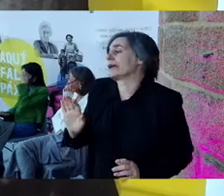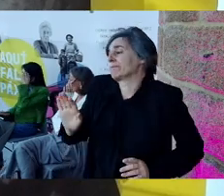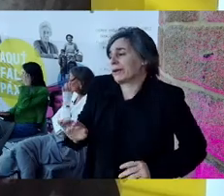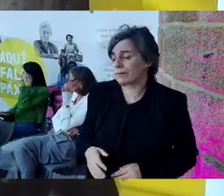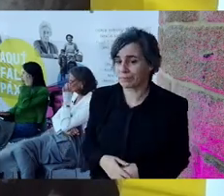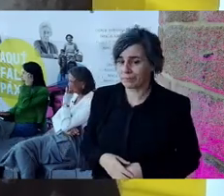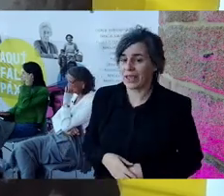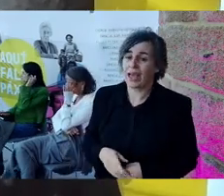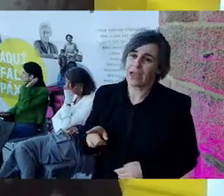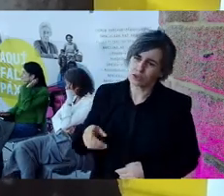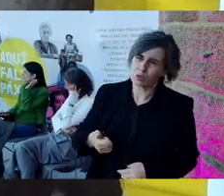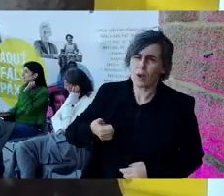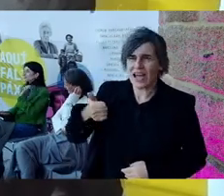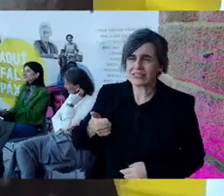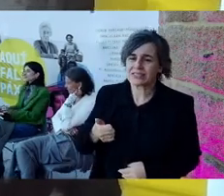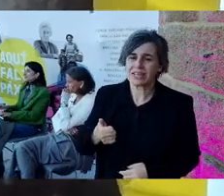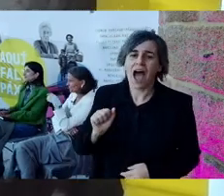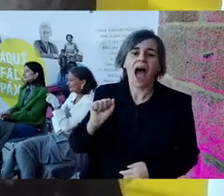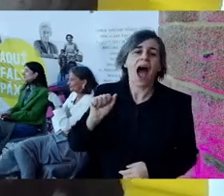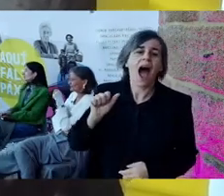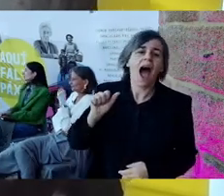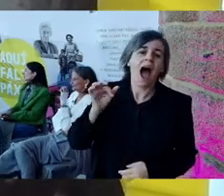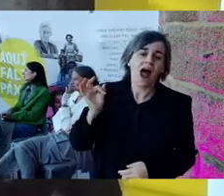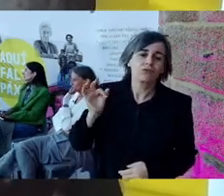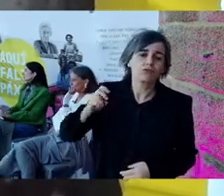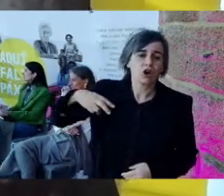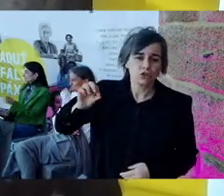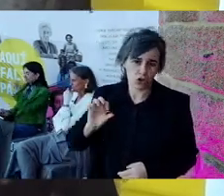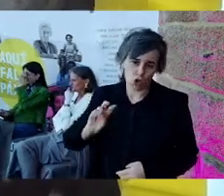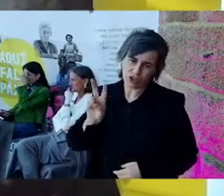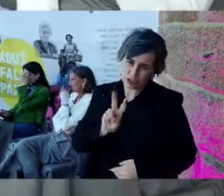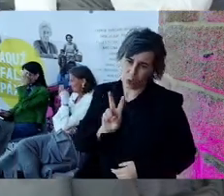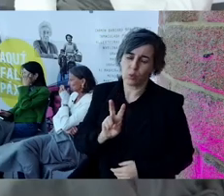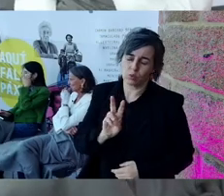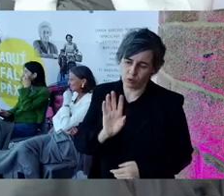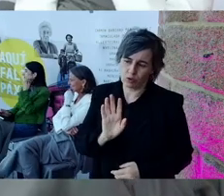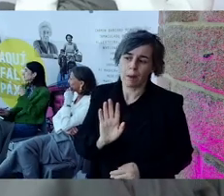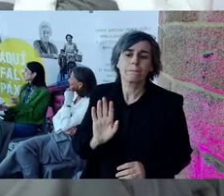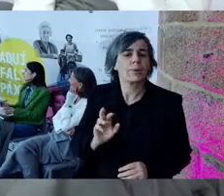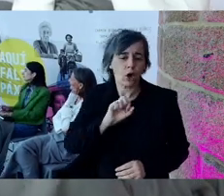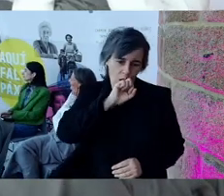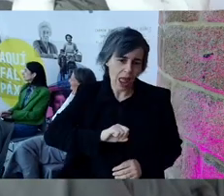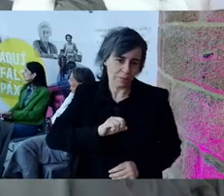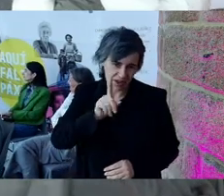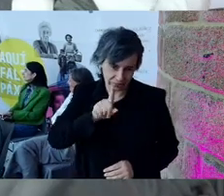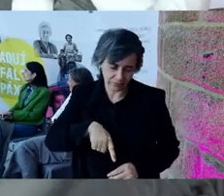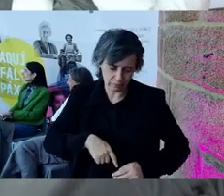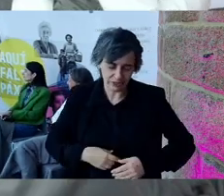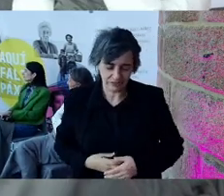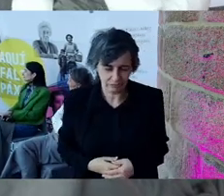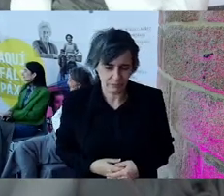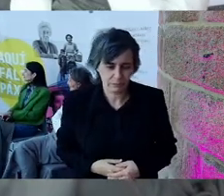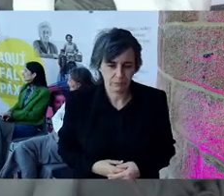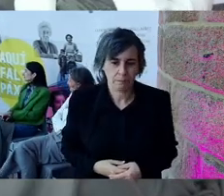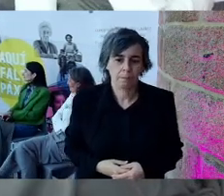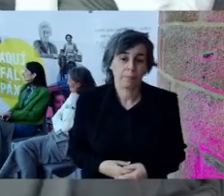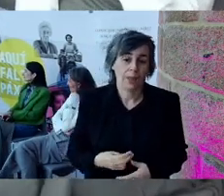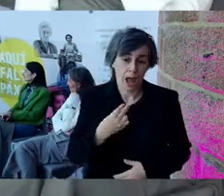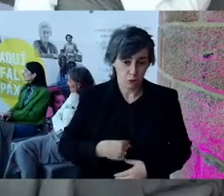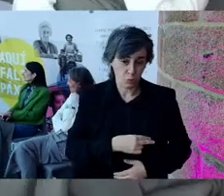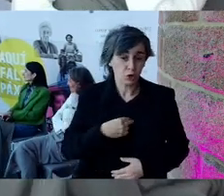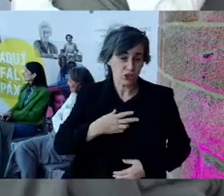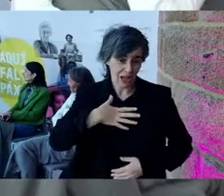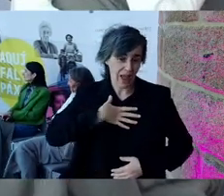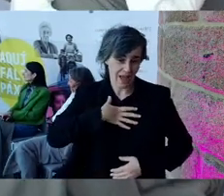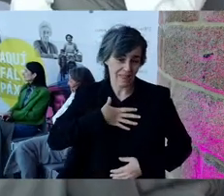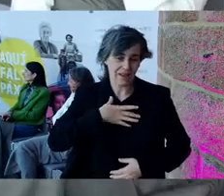vendel. Eso se lo debemos más a Alfonso II el Casto, que fue el que vino aquí y certificó, pero bueno, a Gelmírez también,